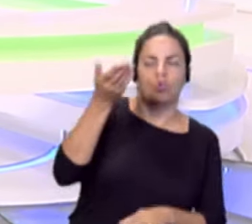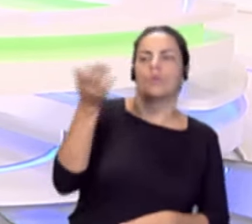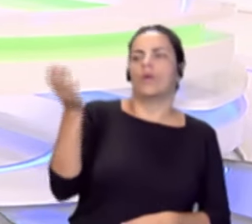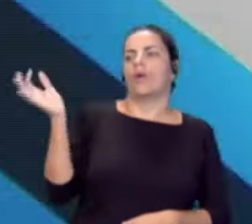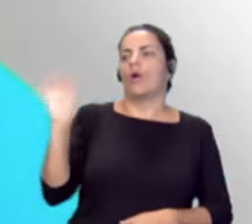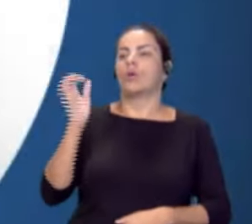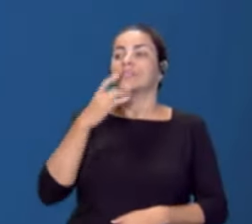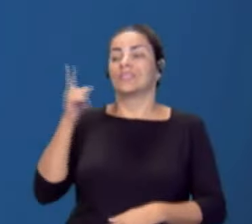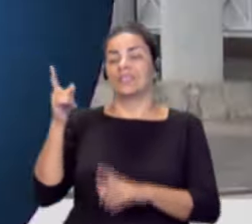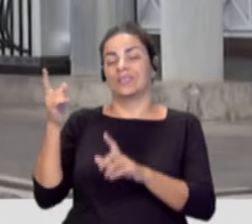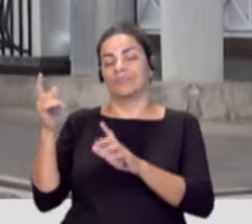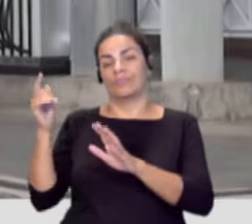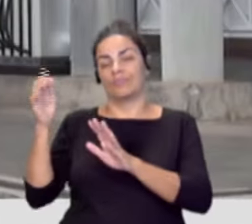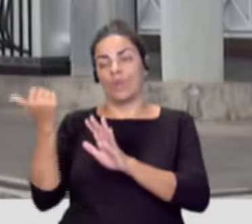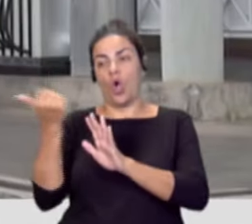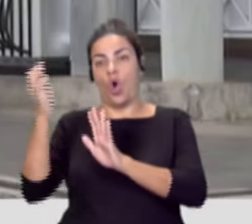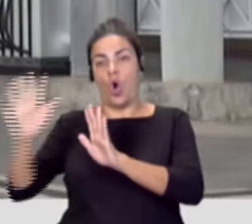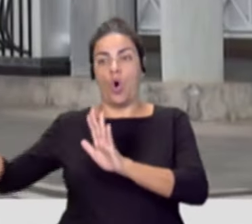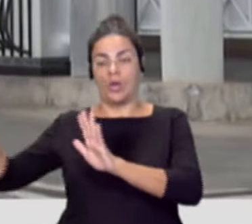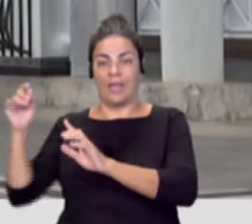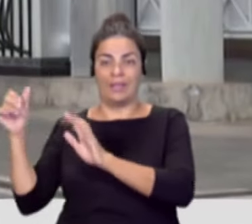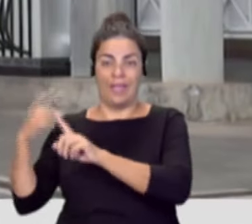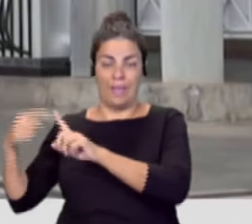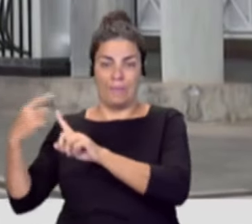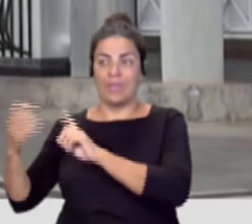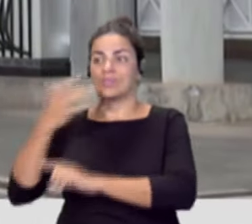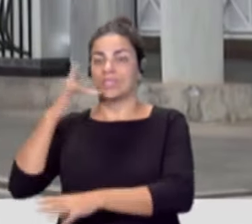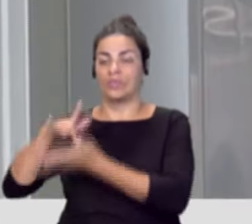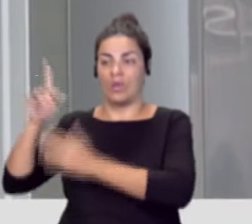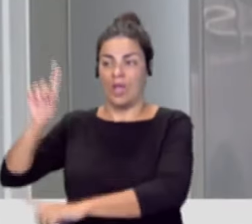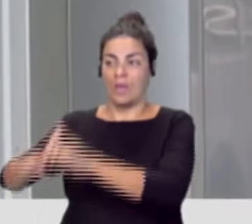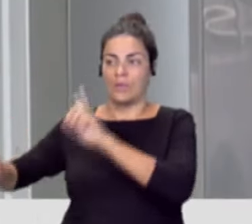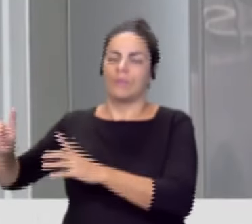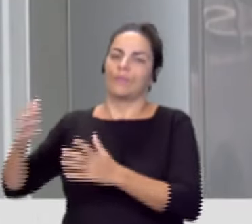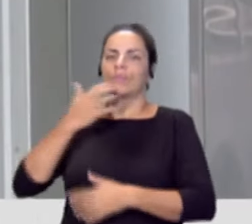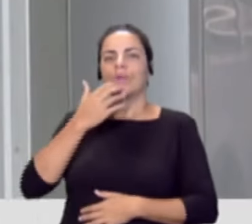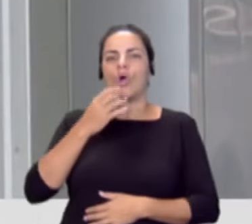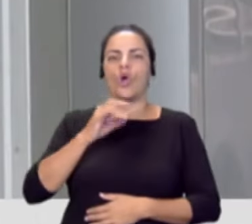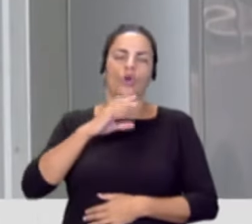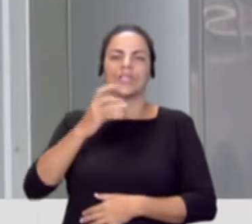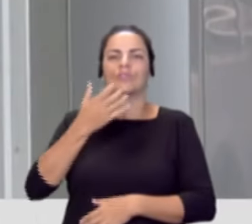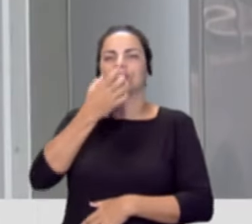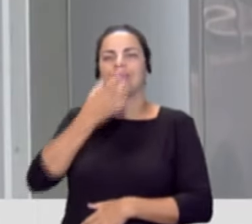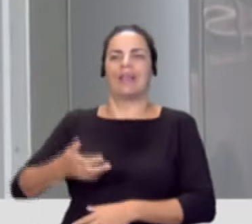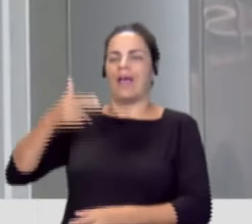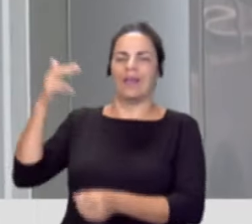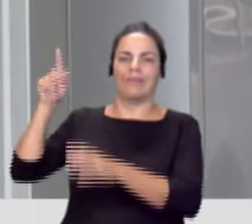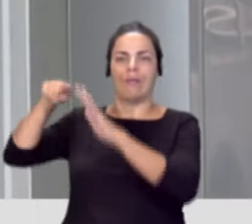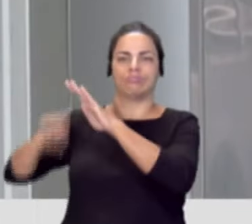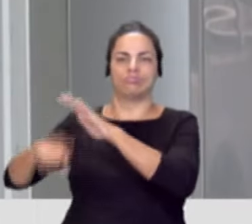conflicto en Oriente Medio, contentos de que no se bombardee Irán porque no va a subir el petróleo. Este es un poco cómo vivimos los conflictos en el